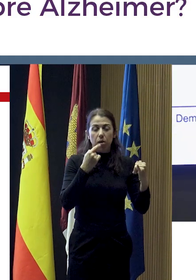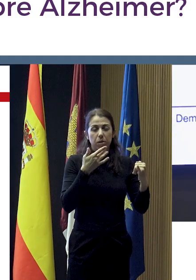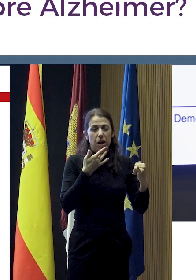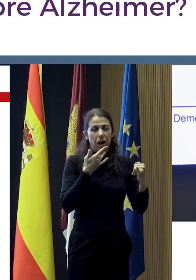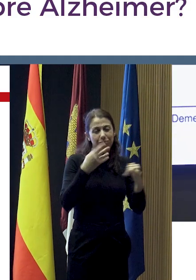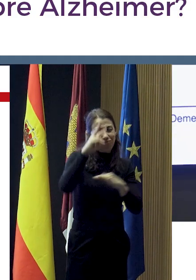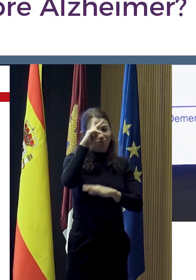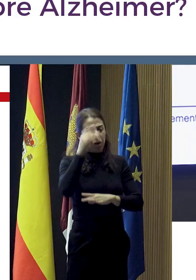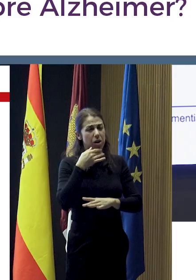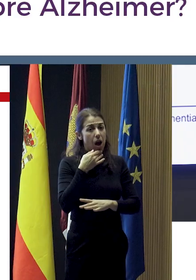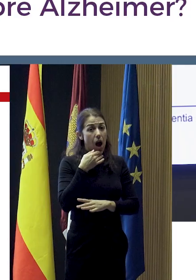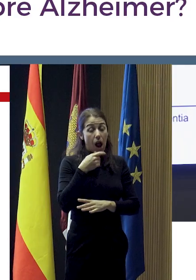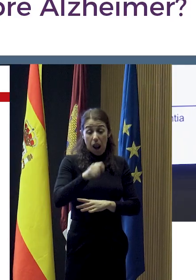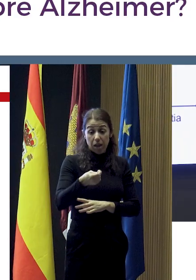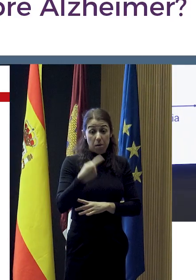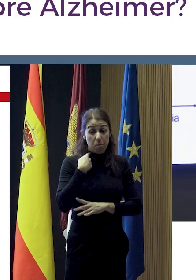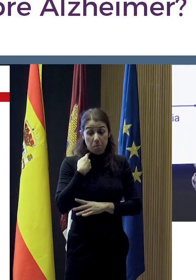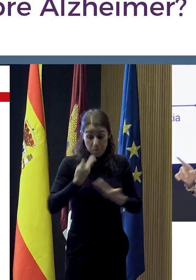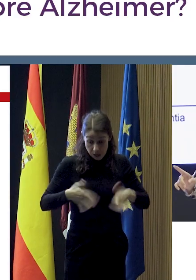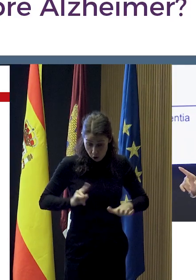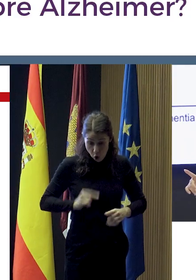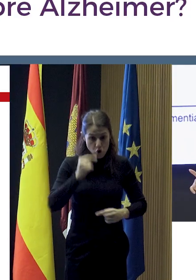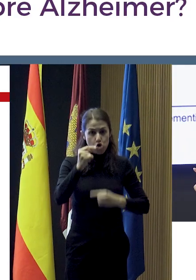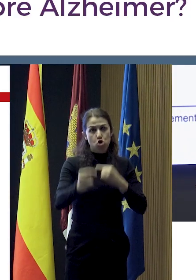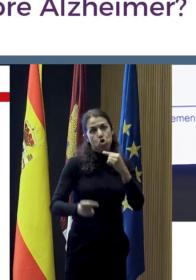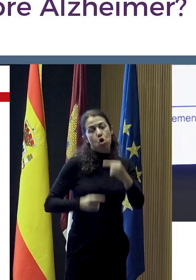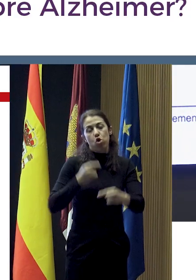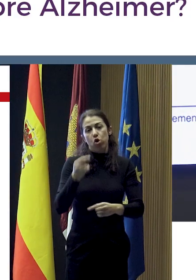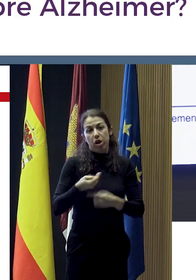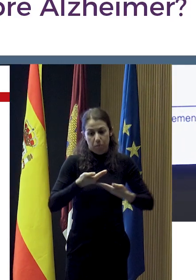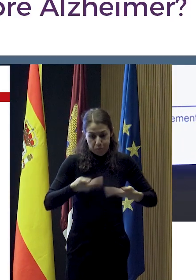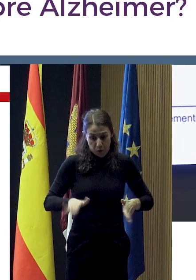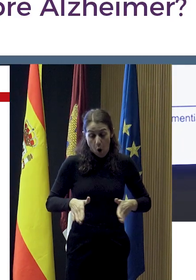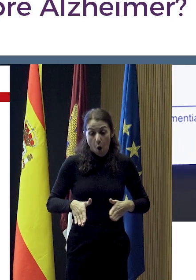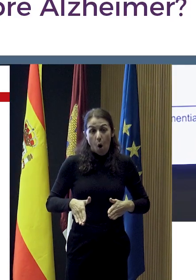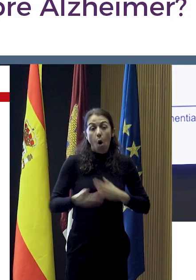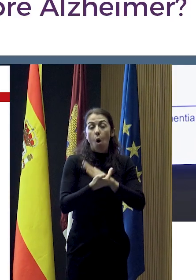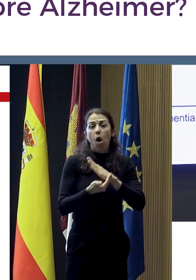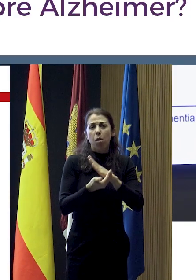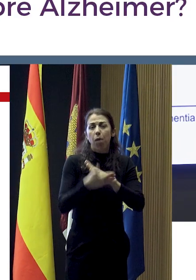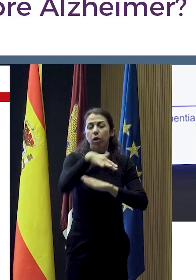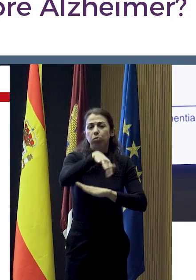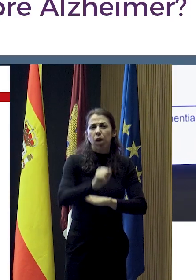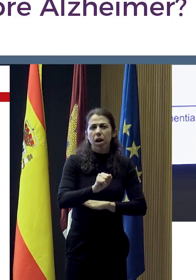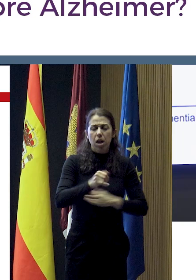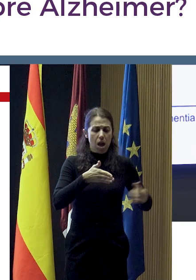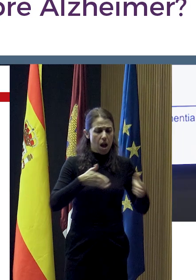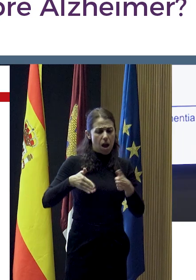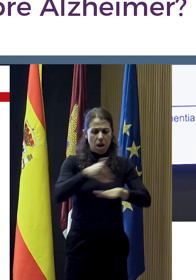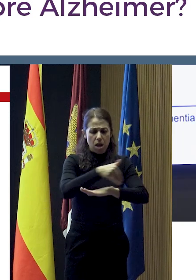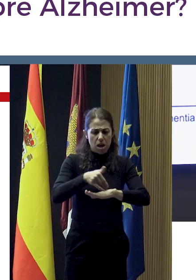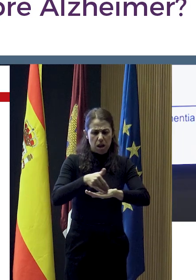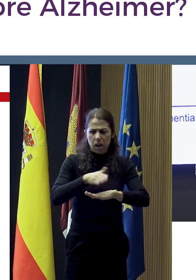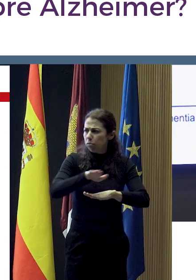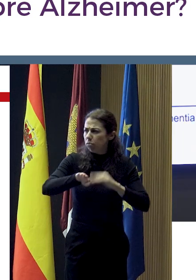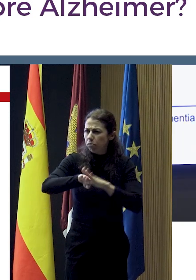ya, porque ya no pierde las llaves un día, ya las pierde todos los días. O va a comprar el pan y no se acuerda del camino que tiene que coger para llegar a